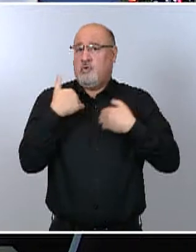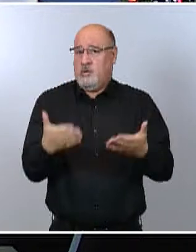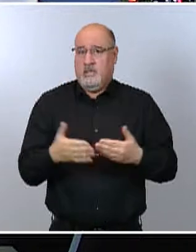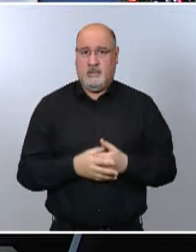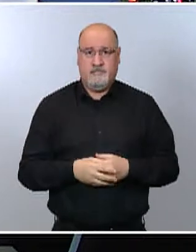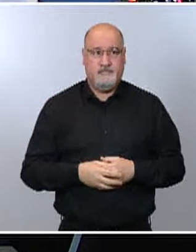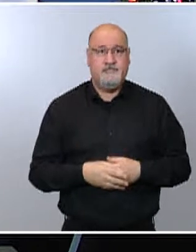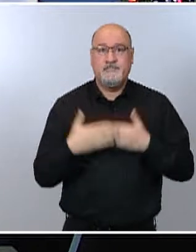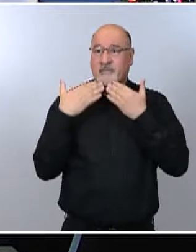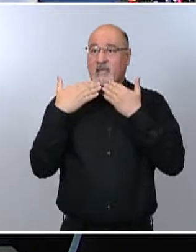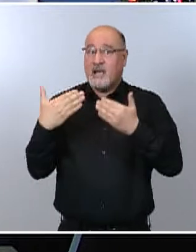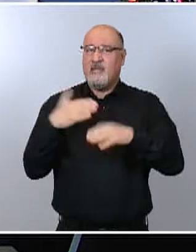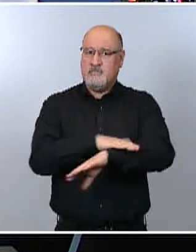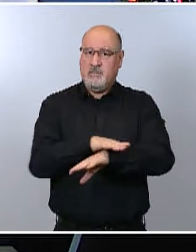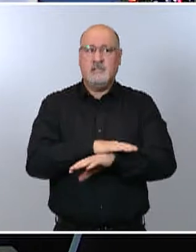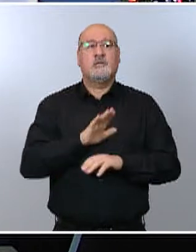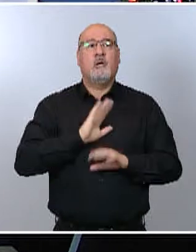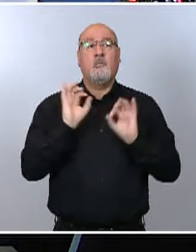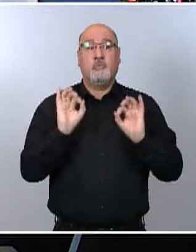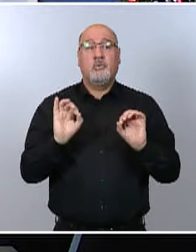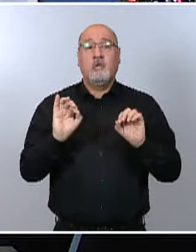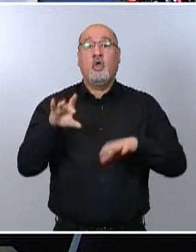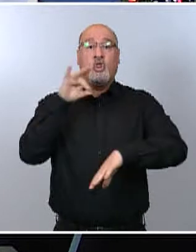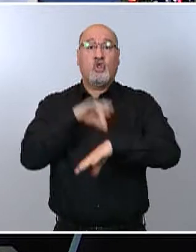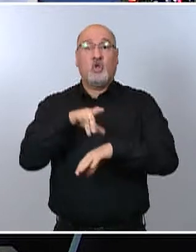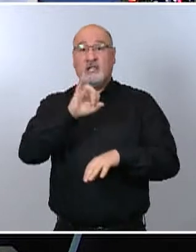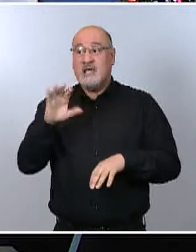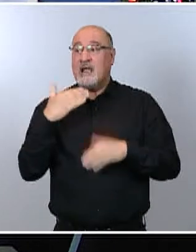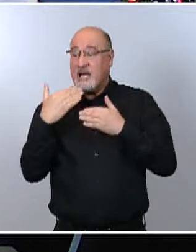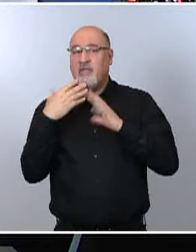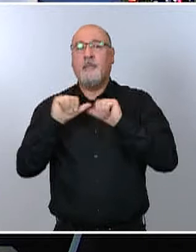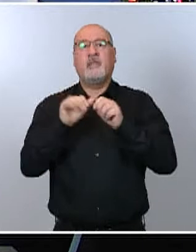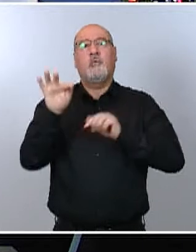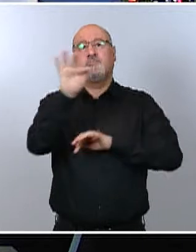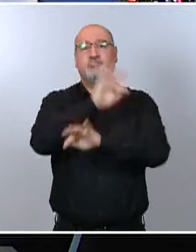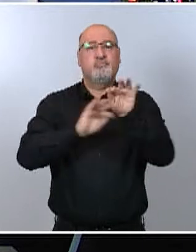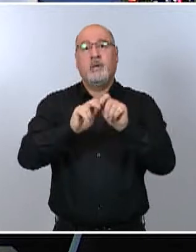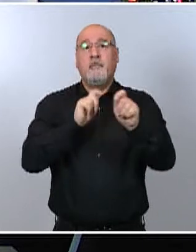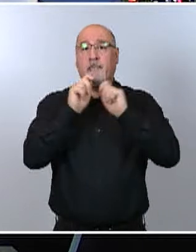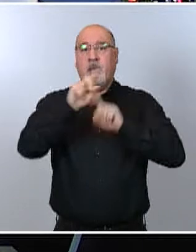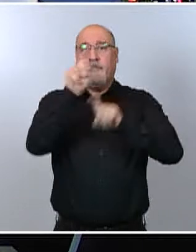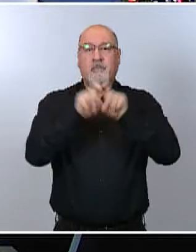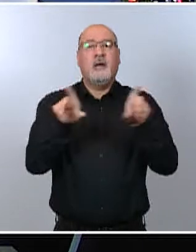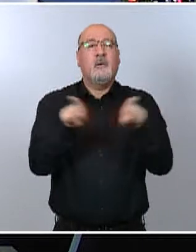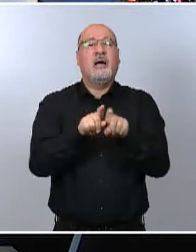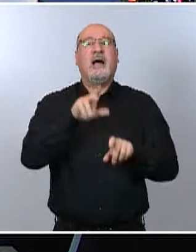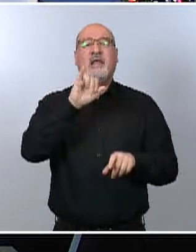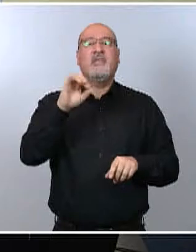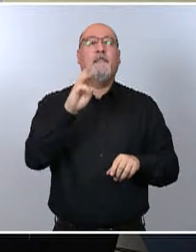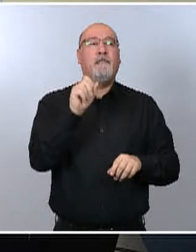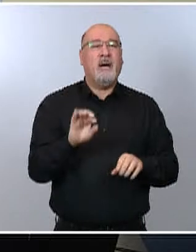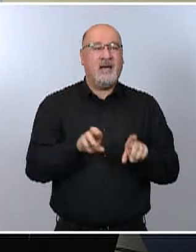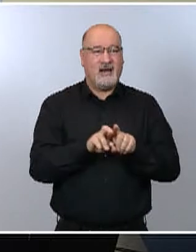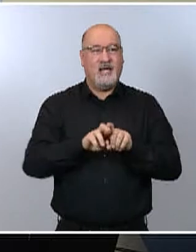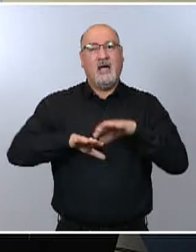Gracias, ministros. Gracias, doctora Sierra. Comenzamos el turno de preguntas con Aritza Parra, de Associated Press.